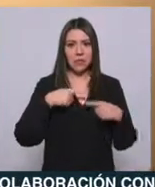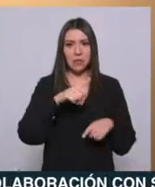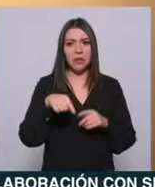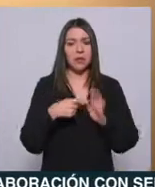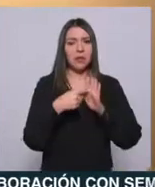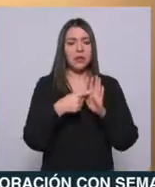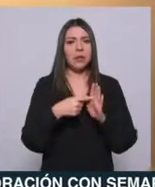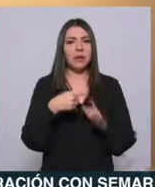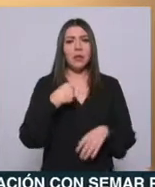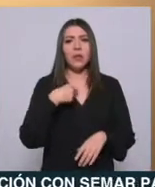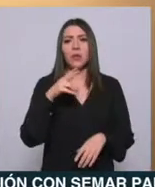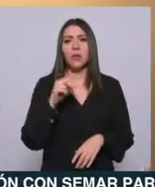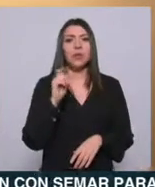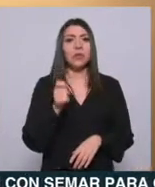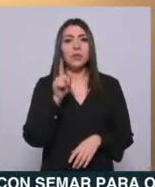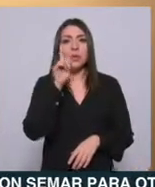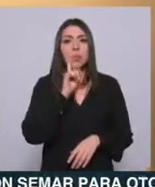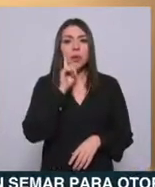Soy solamente nada.